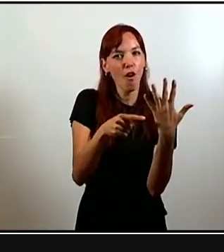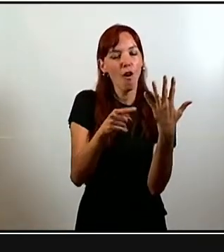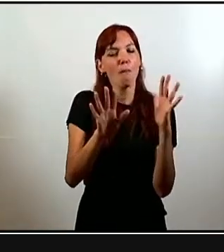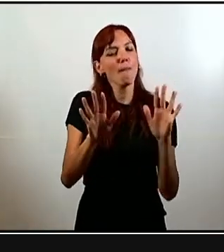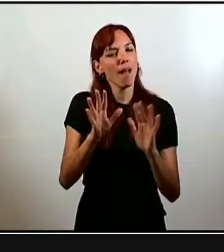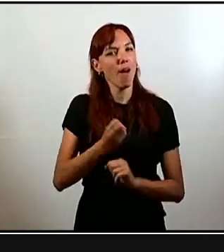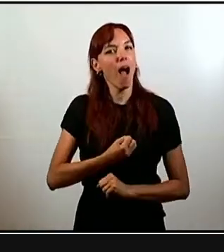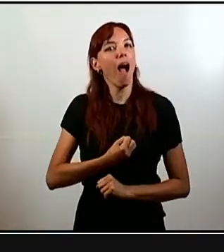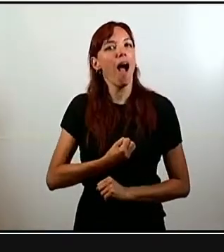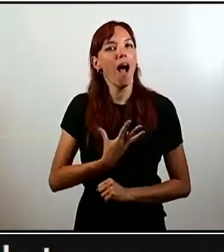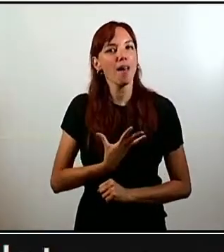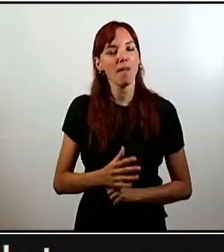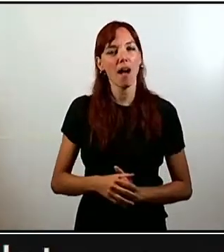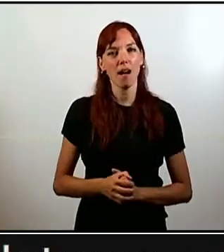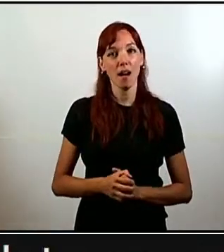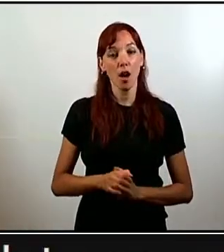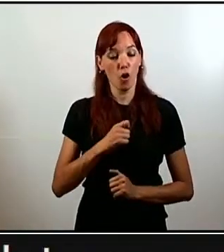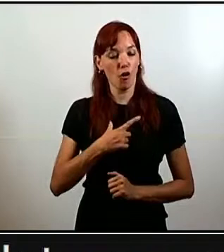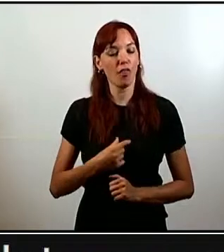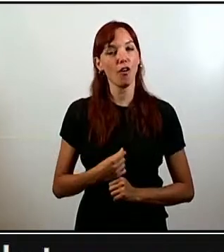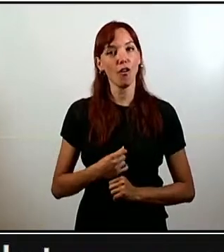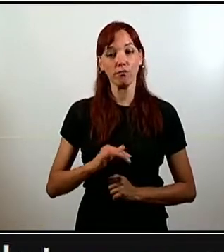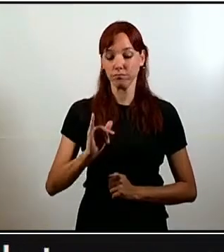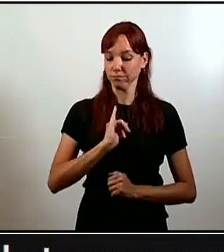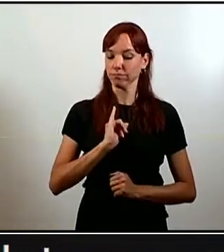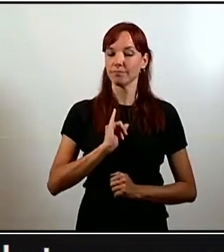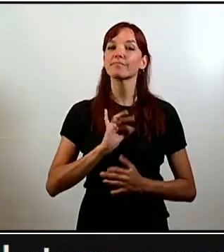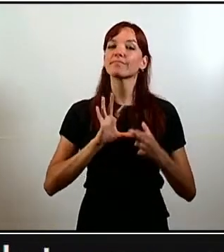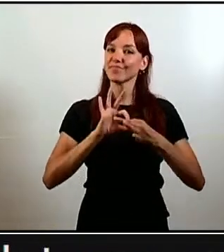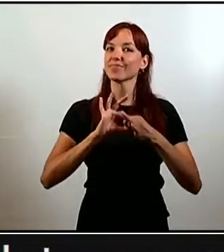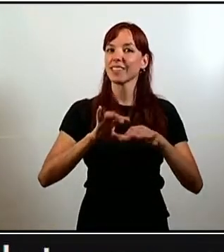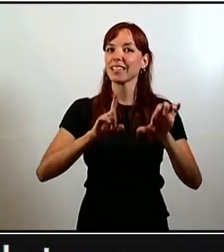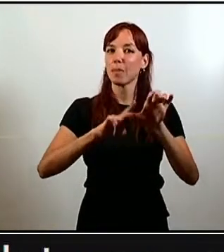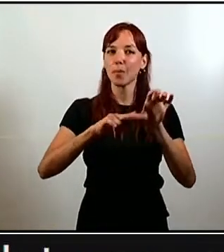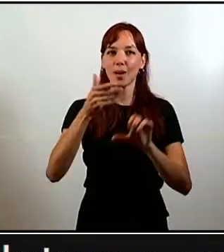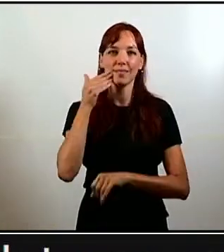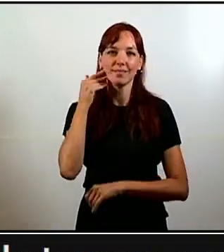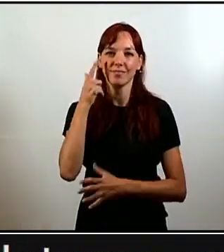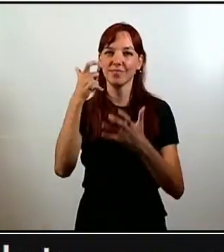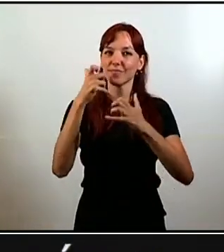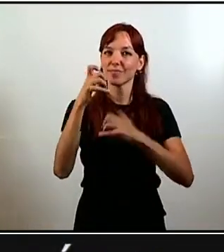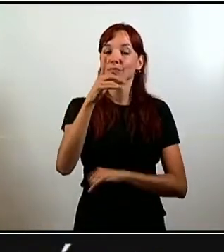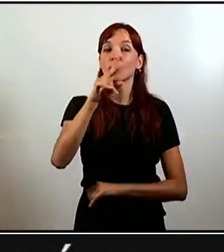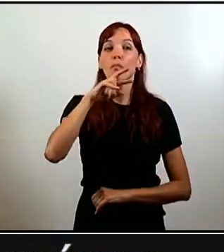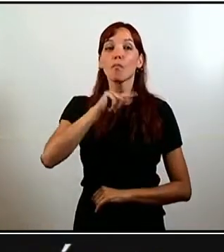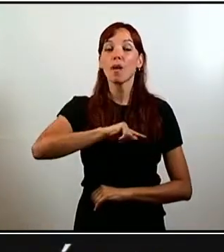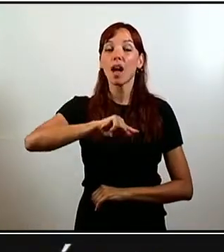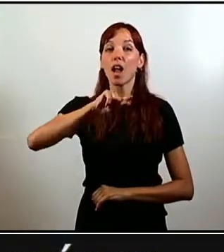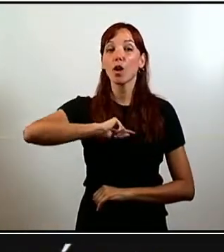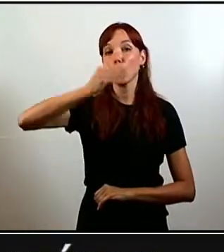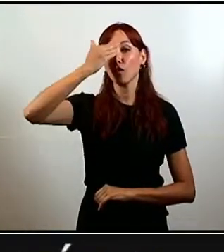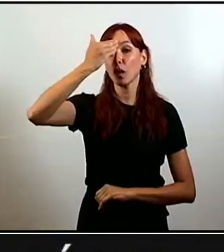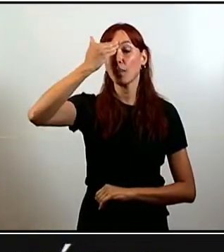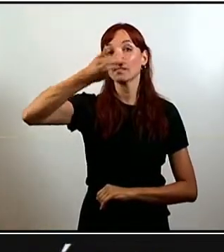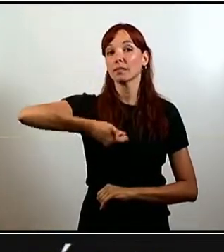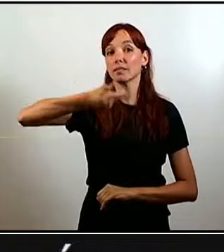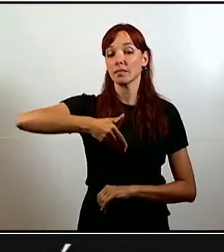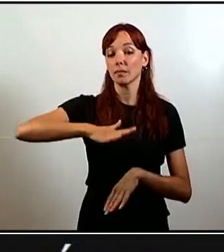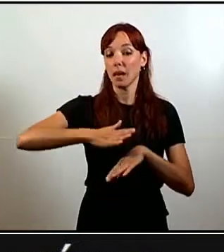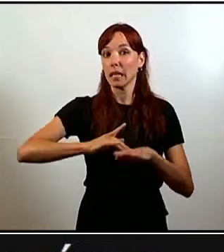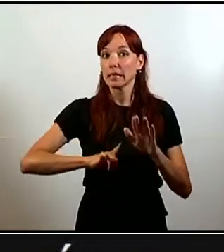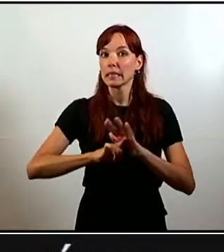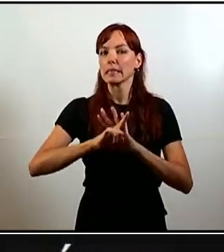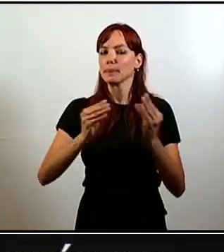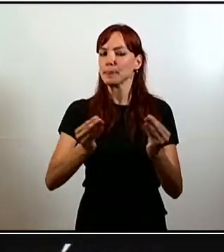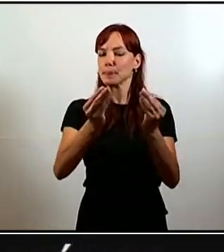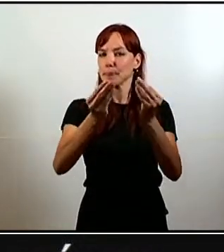con corazón, con ADN extremeño, que reúnen valores que son fundamentales para seguir mejorando y,